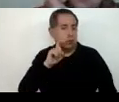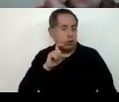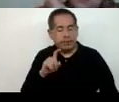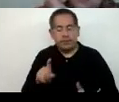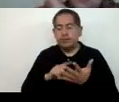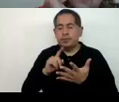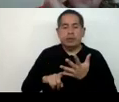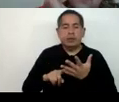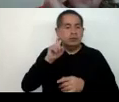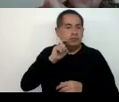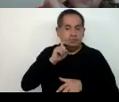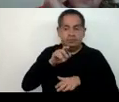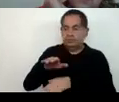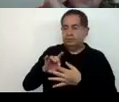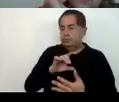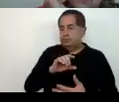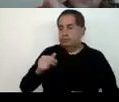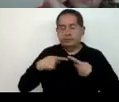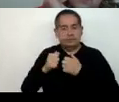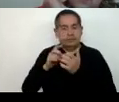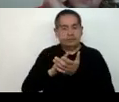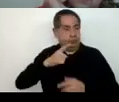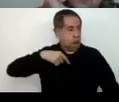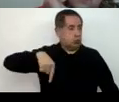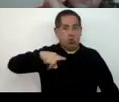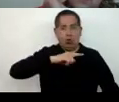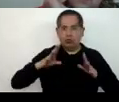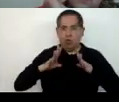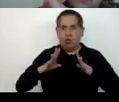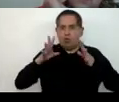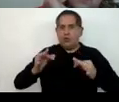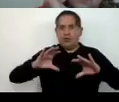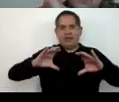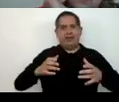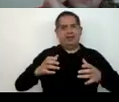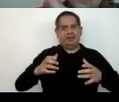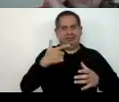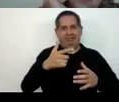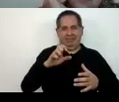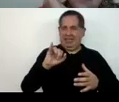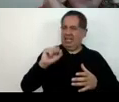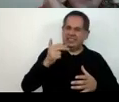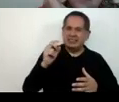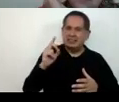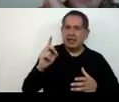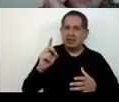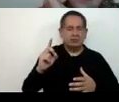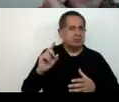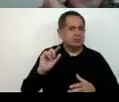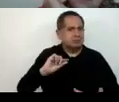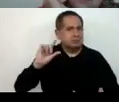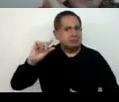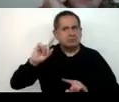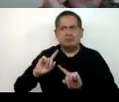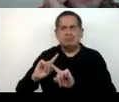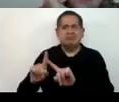sexología de la discapacidad. Quienes fundamos Geisha constituimos un equipo profesional multidisciplinario